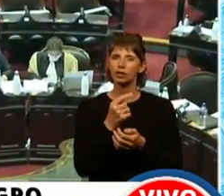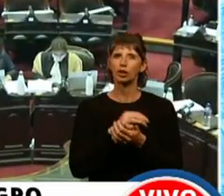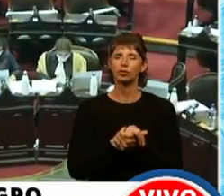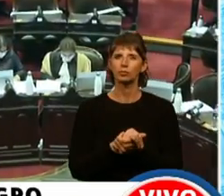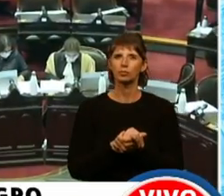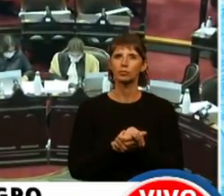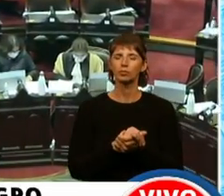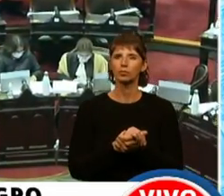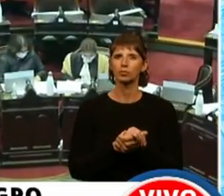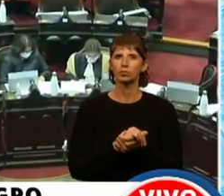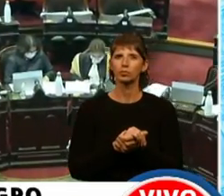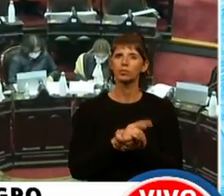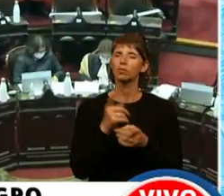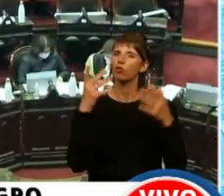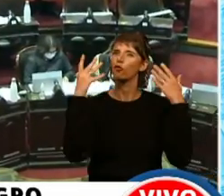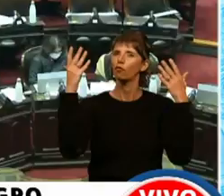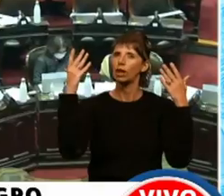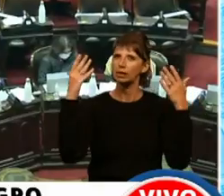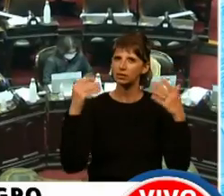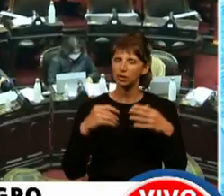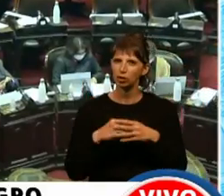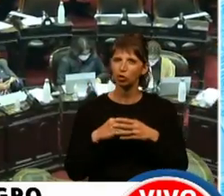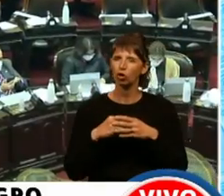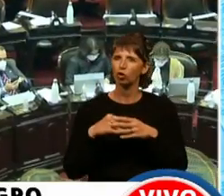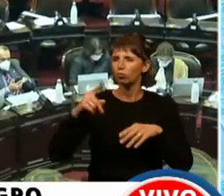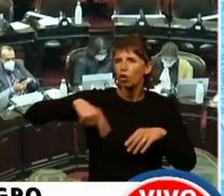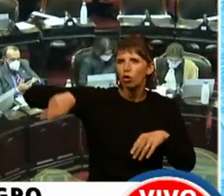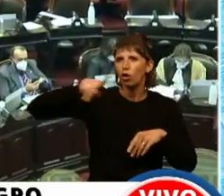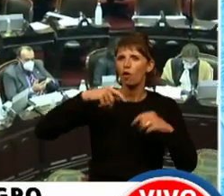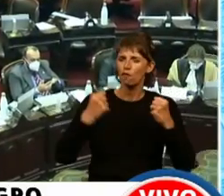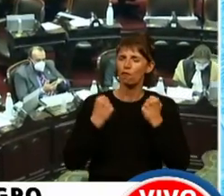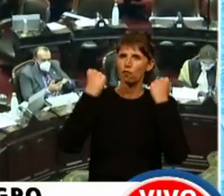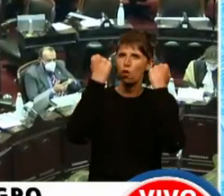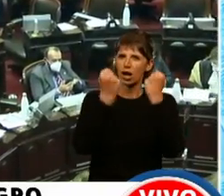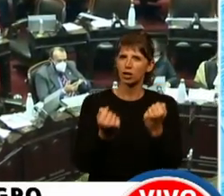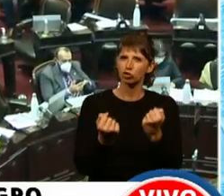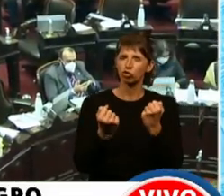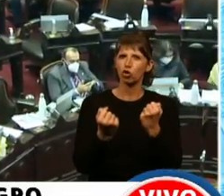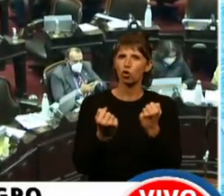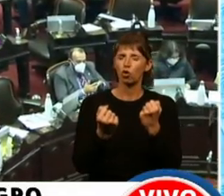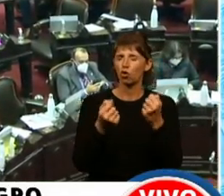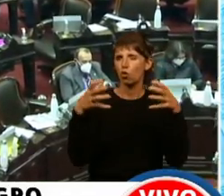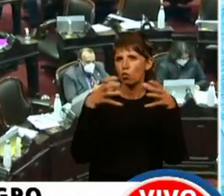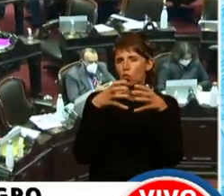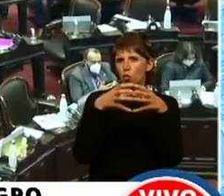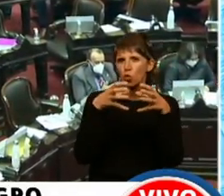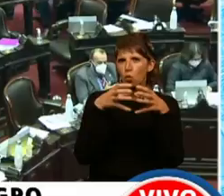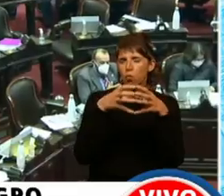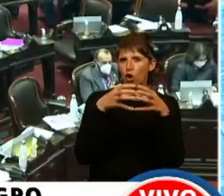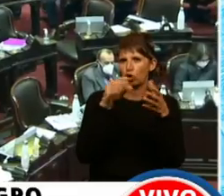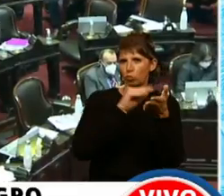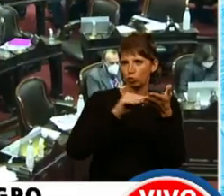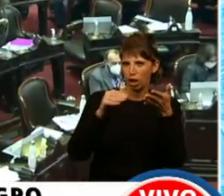una felicitación por todo el esfuerzo que se ha puesto por parte de un grupo de legisladores y